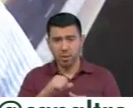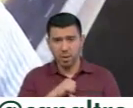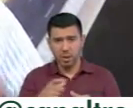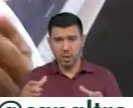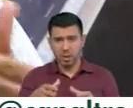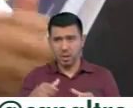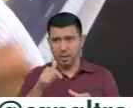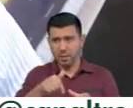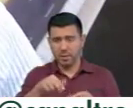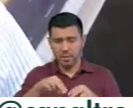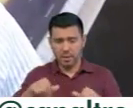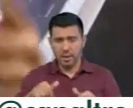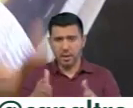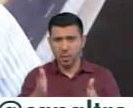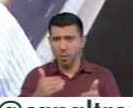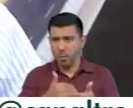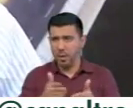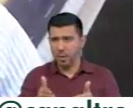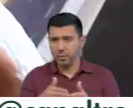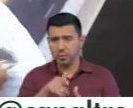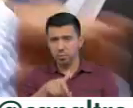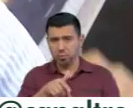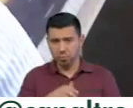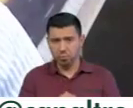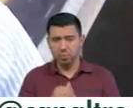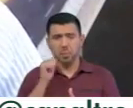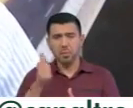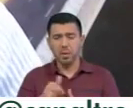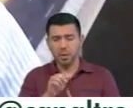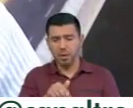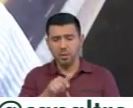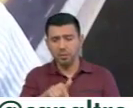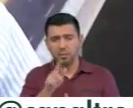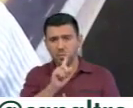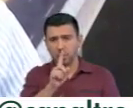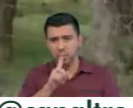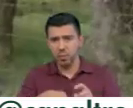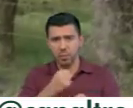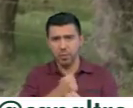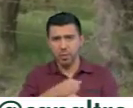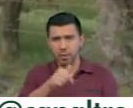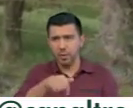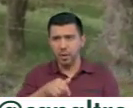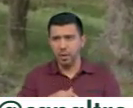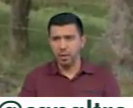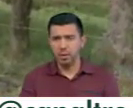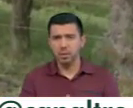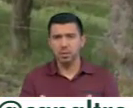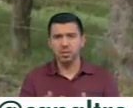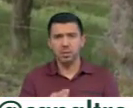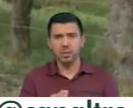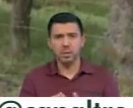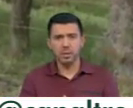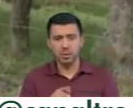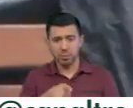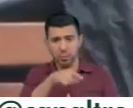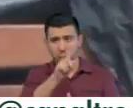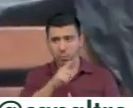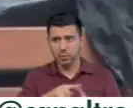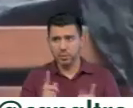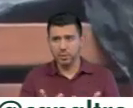del cual subsistir y el día de mañana le dicen ya no puede hacer ninguna actividad económica y por otro lado del viceministro de minas